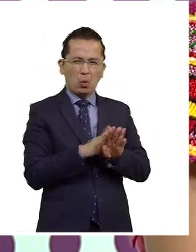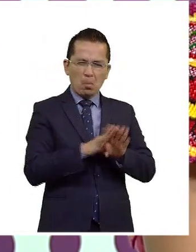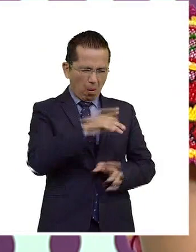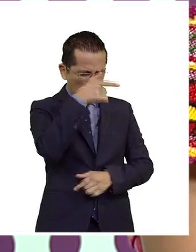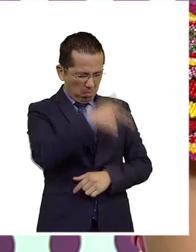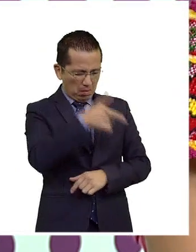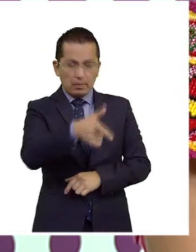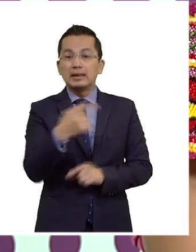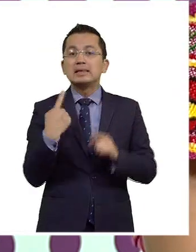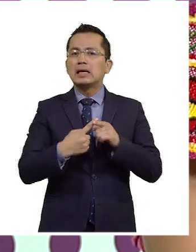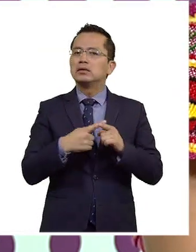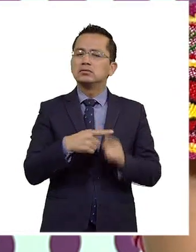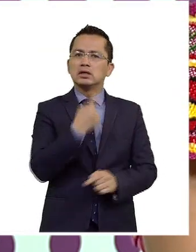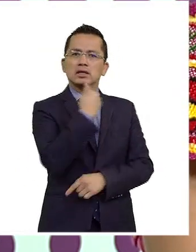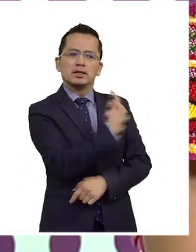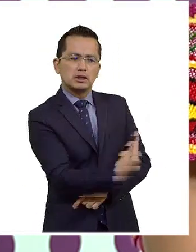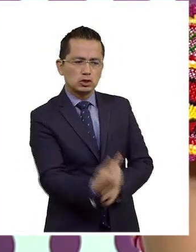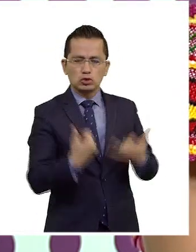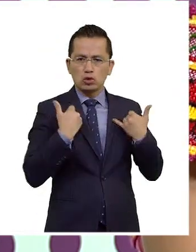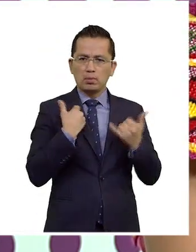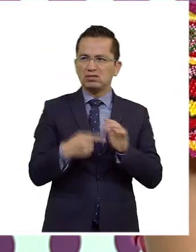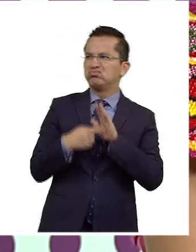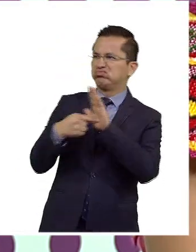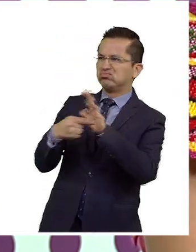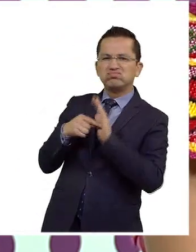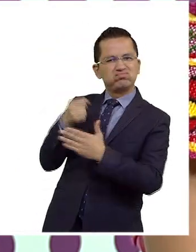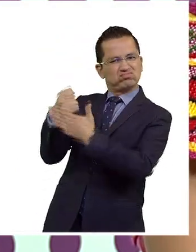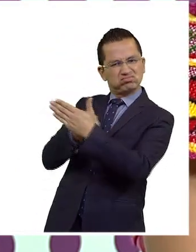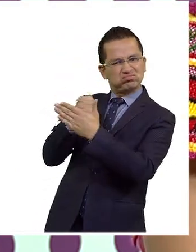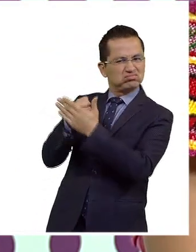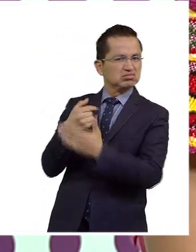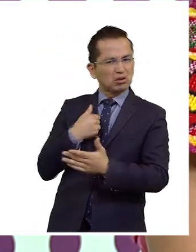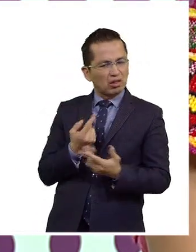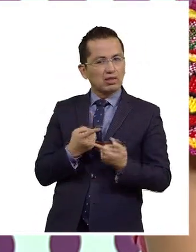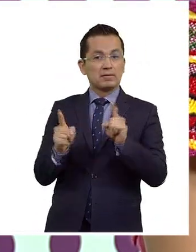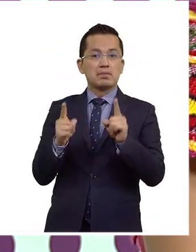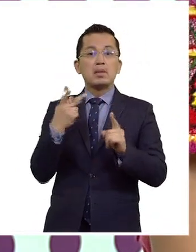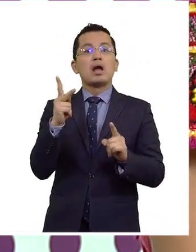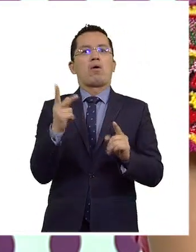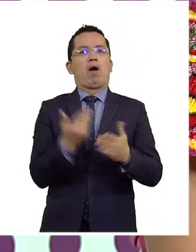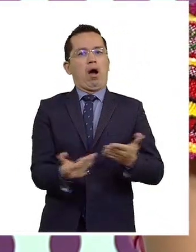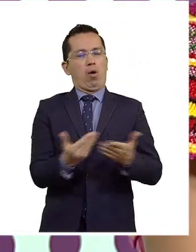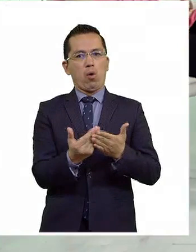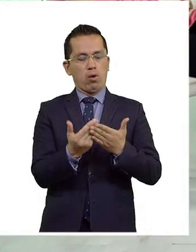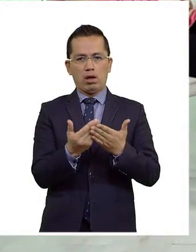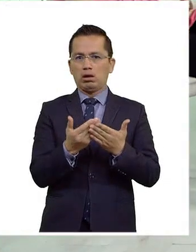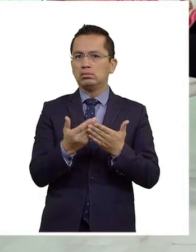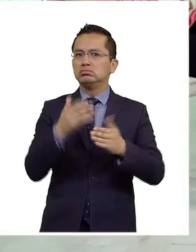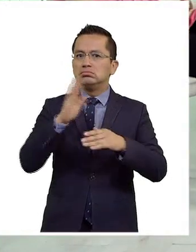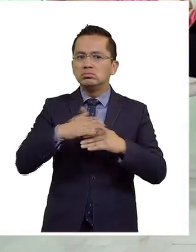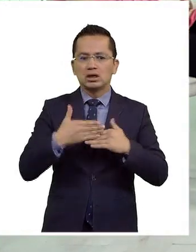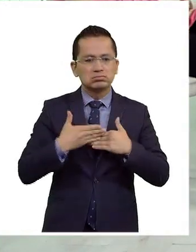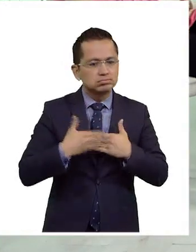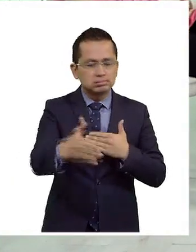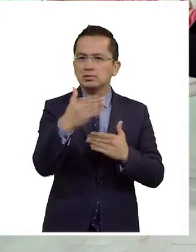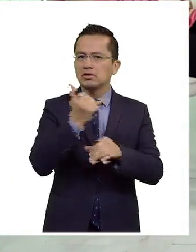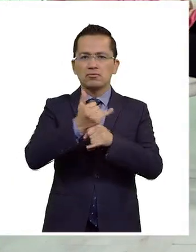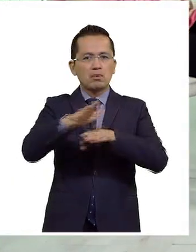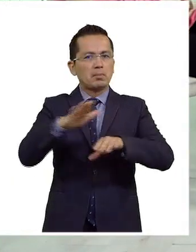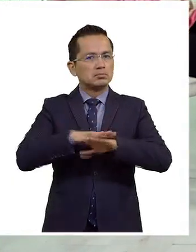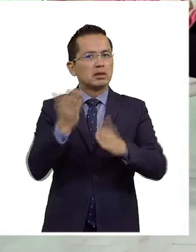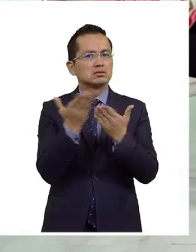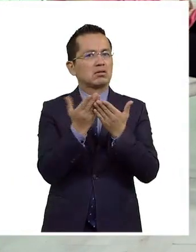niñas y niños. Hoy cada vez más pues hay más información, las personas tenemos acceso a más información, entonces podemos